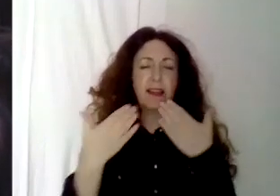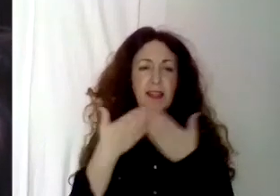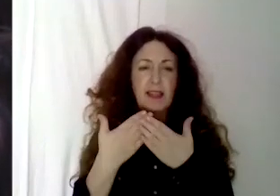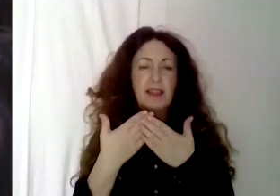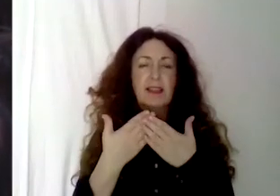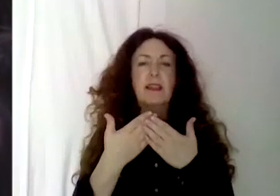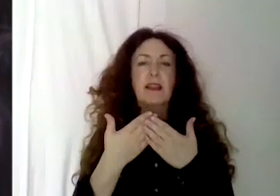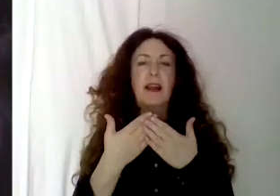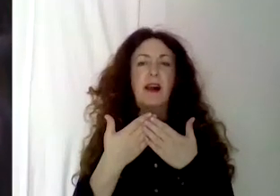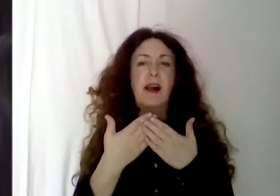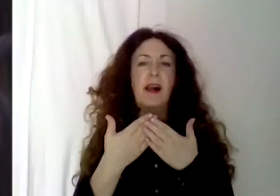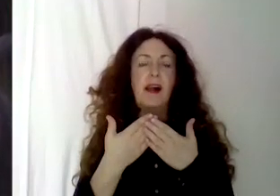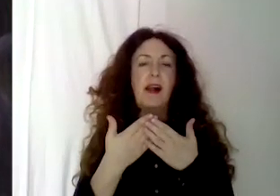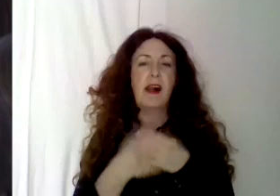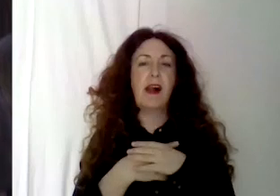Javier,